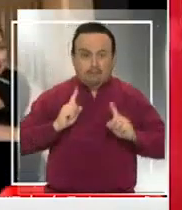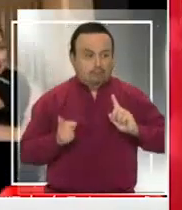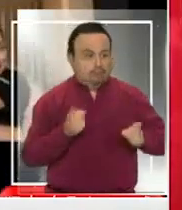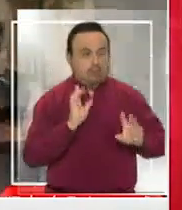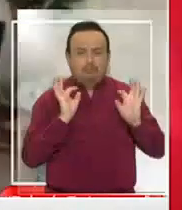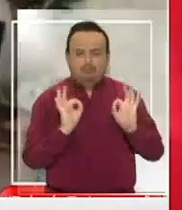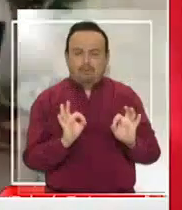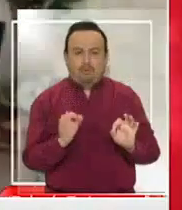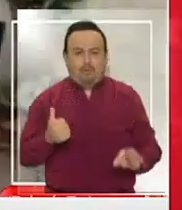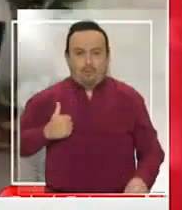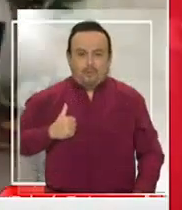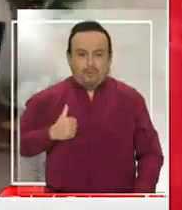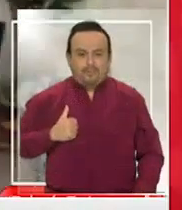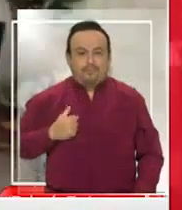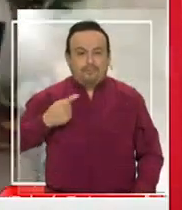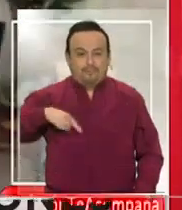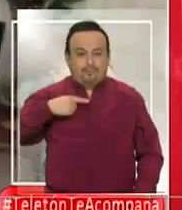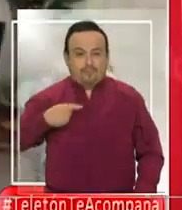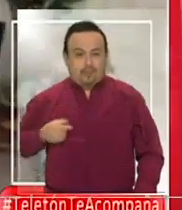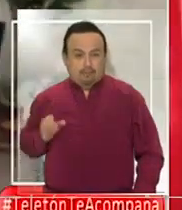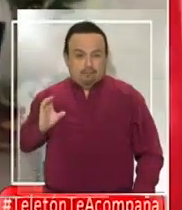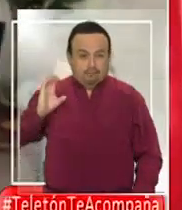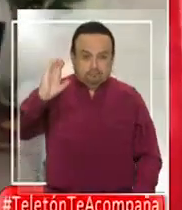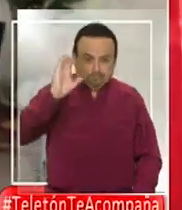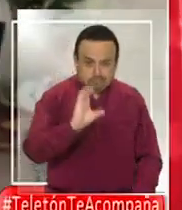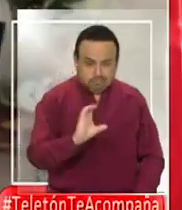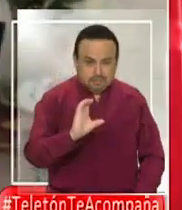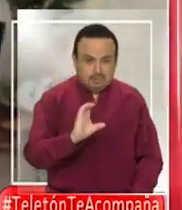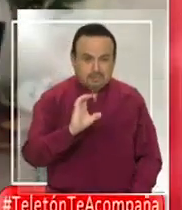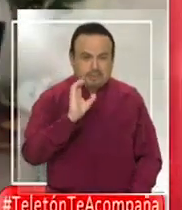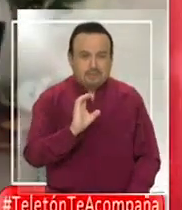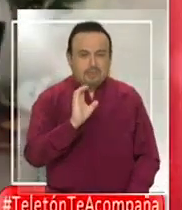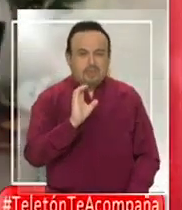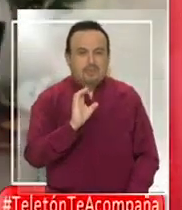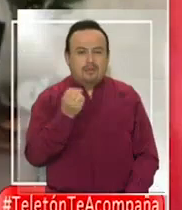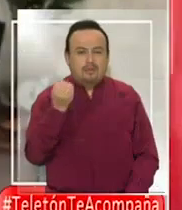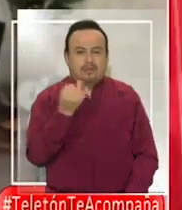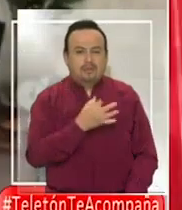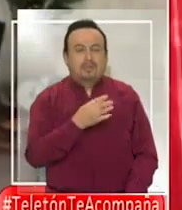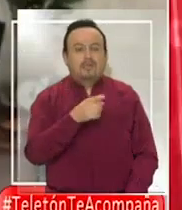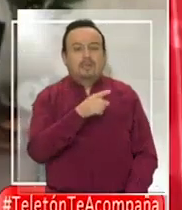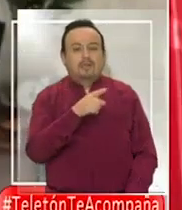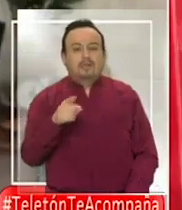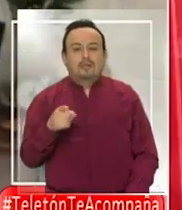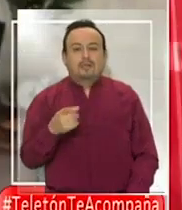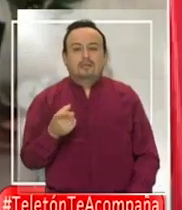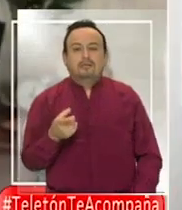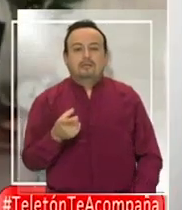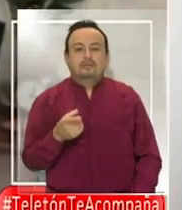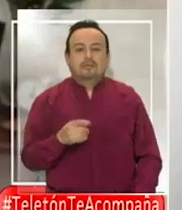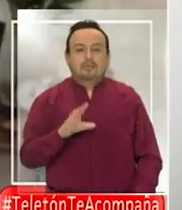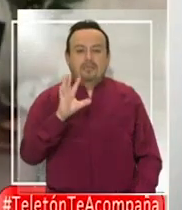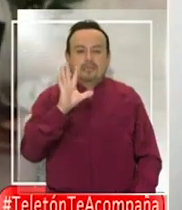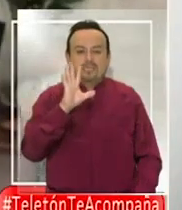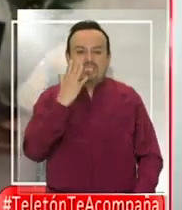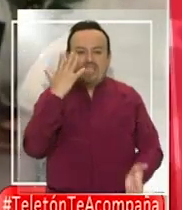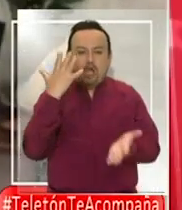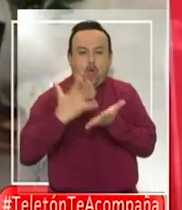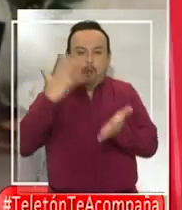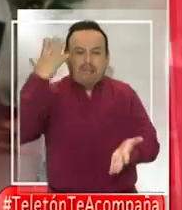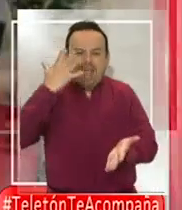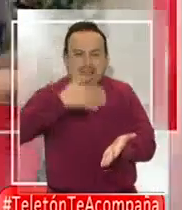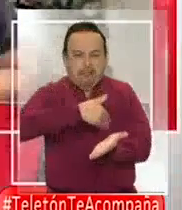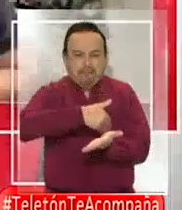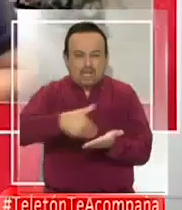se cumplió. Nuestro aporte es la suma, don Francisco, de 5 mil millones